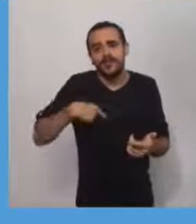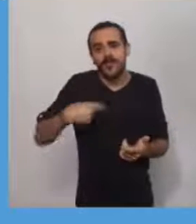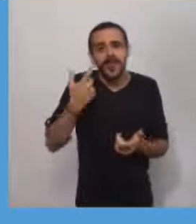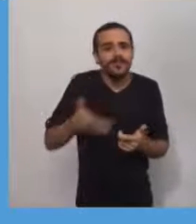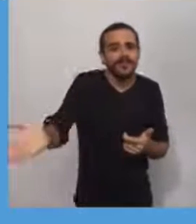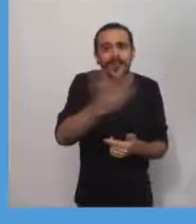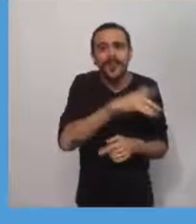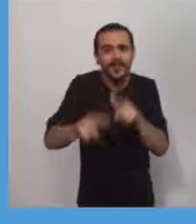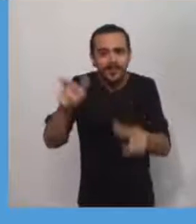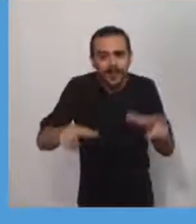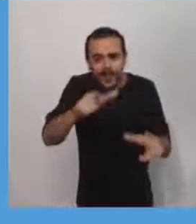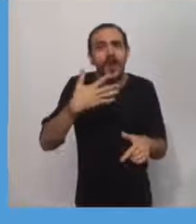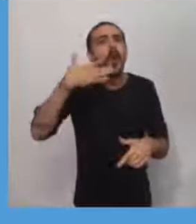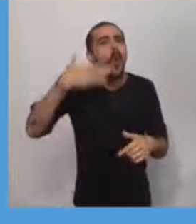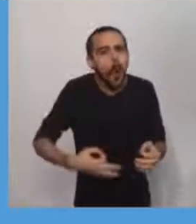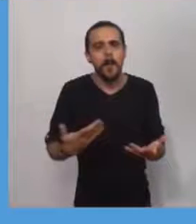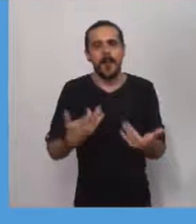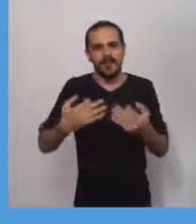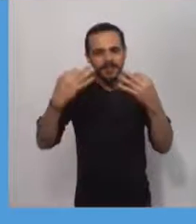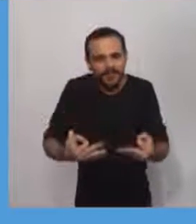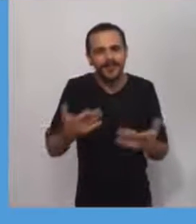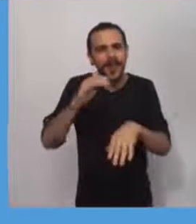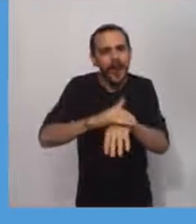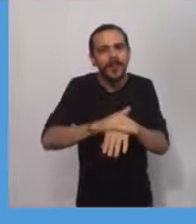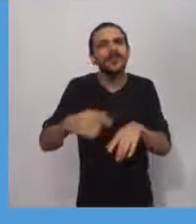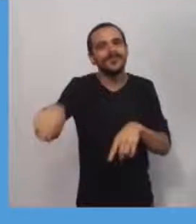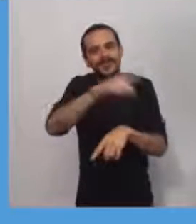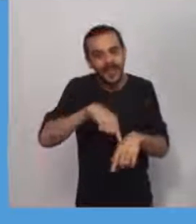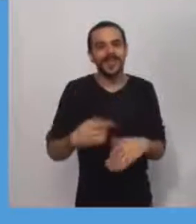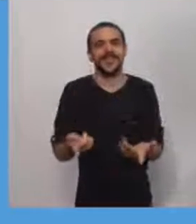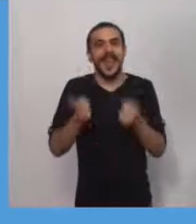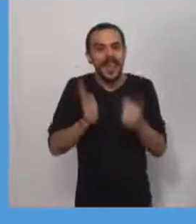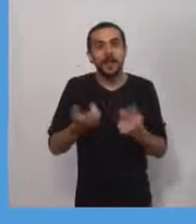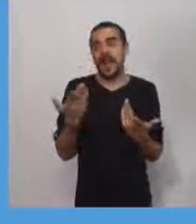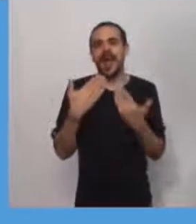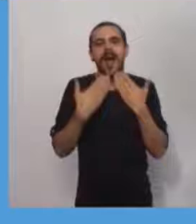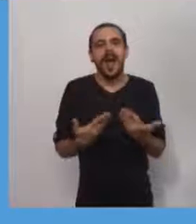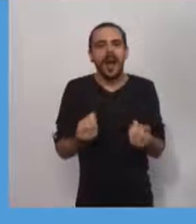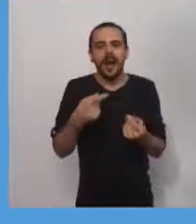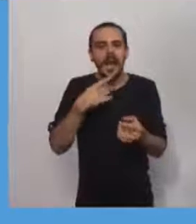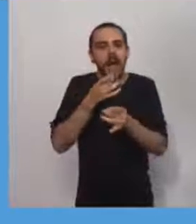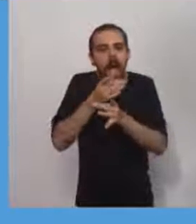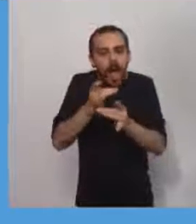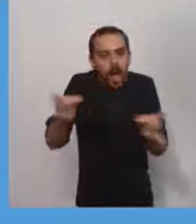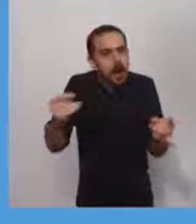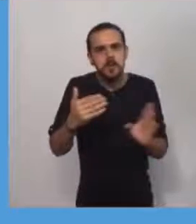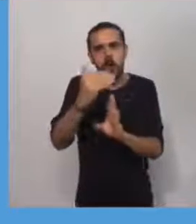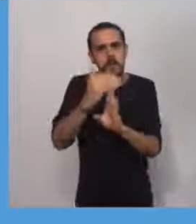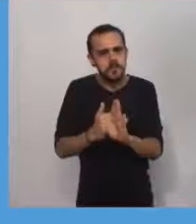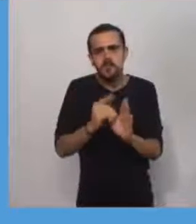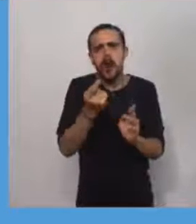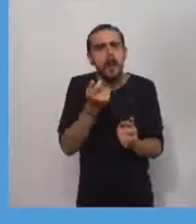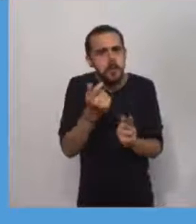posicionarnos hoy el tema de la poca cantidad de contagios y el trabajo que se realizó para bajar la curva también de